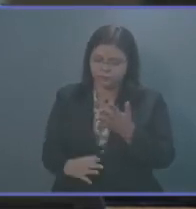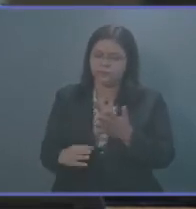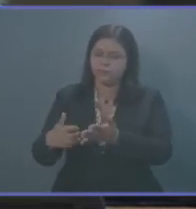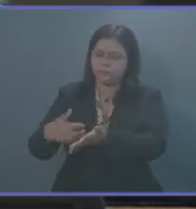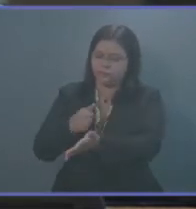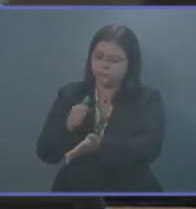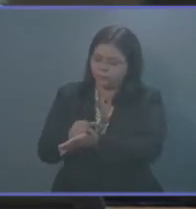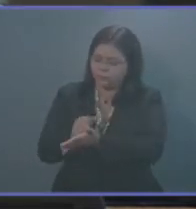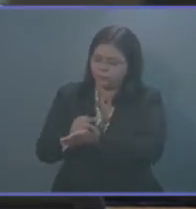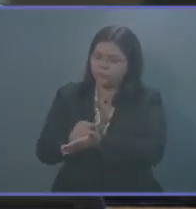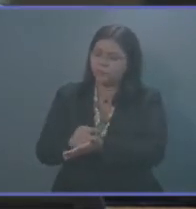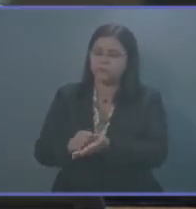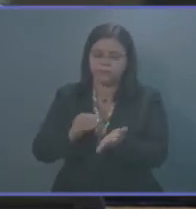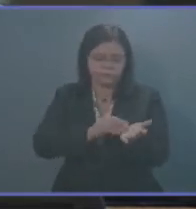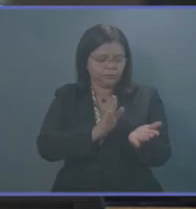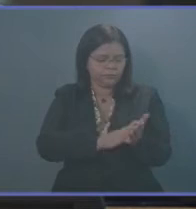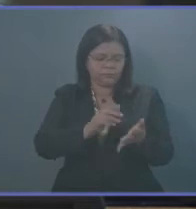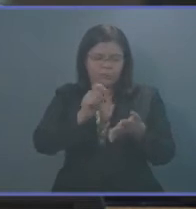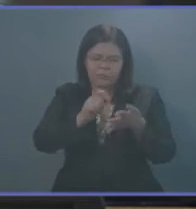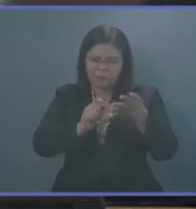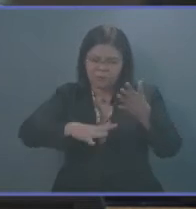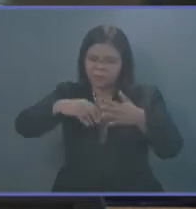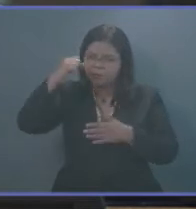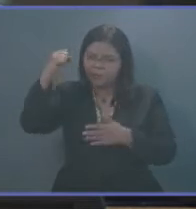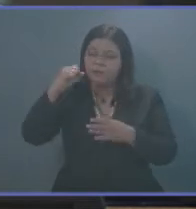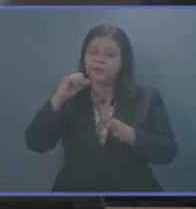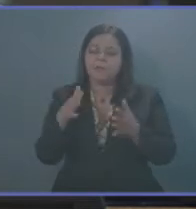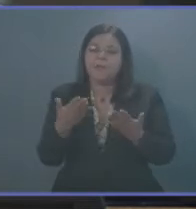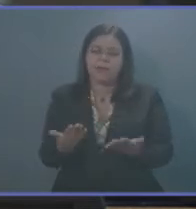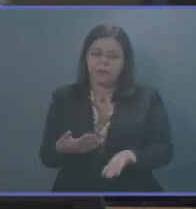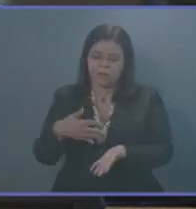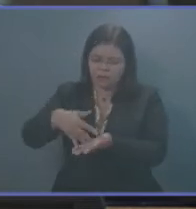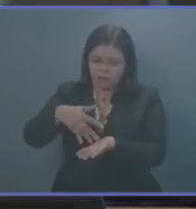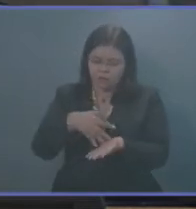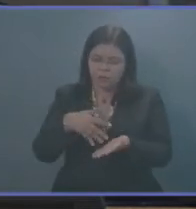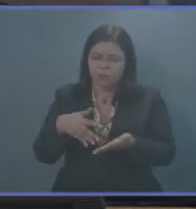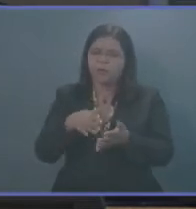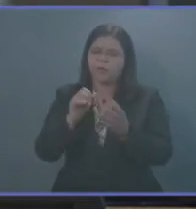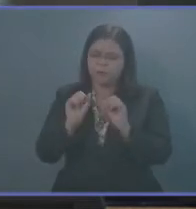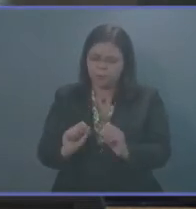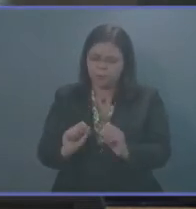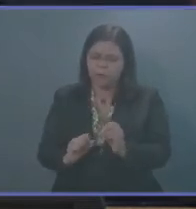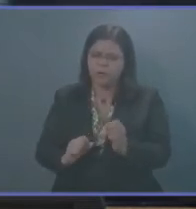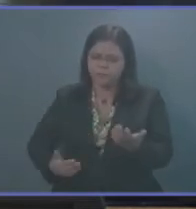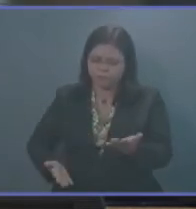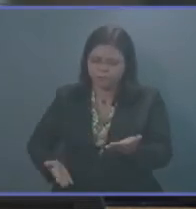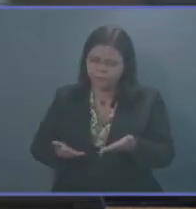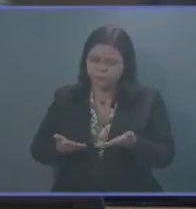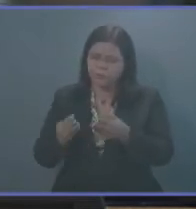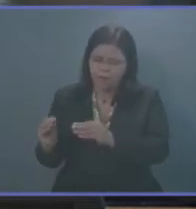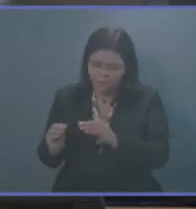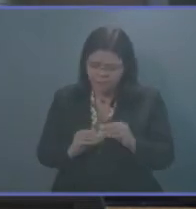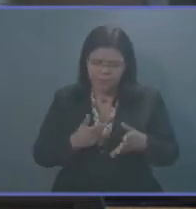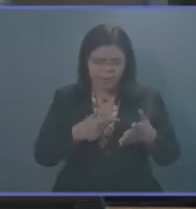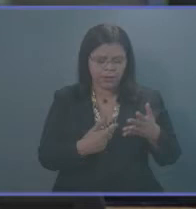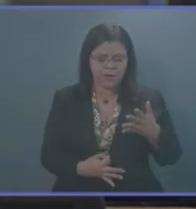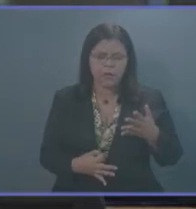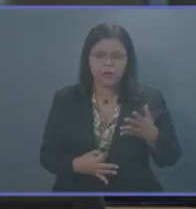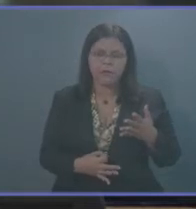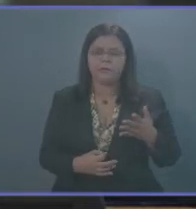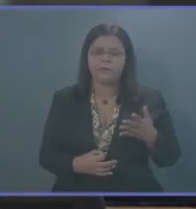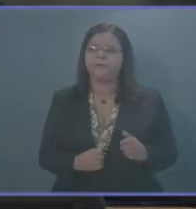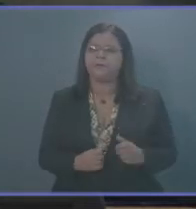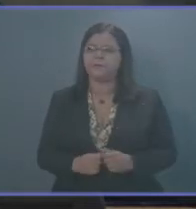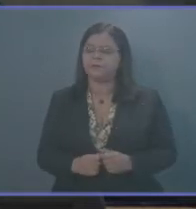Municipal, se establecen los principios generales para que los municipios ejerciten su iniciativa de ley, elaborando así su ley de